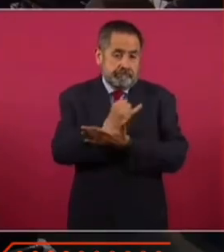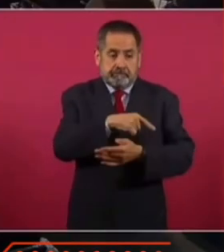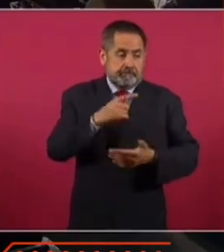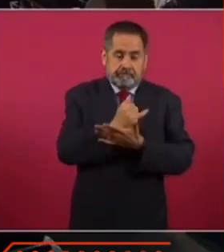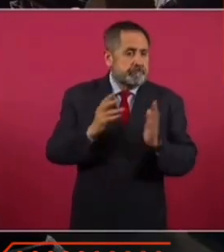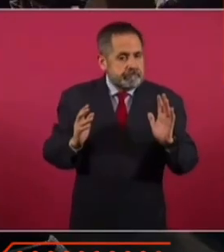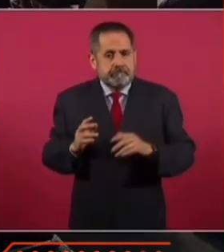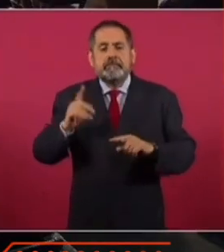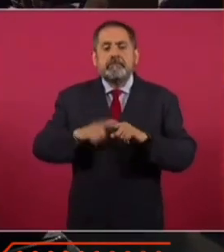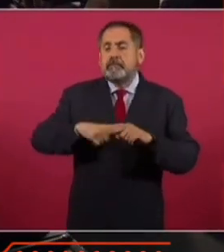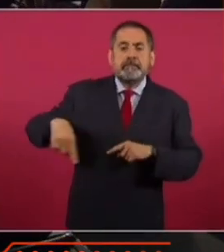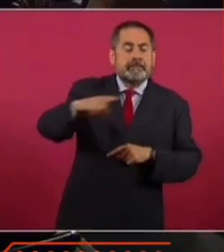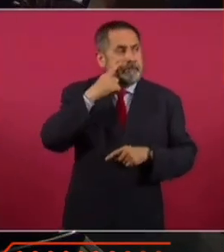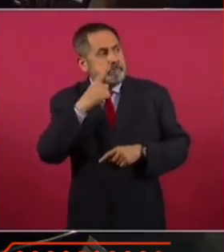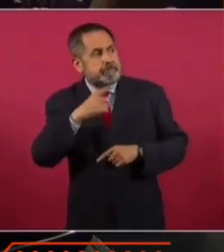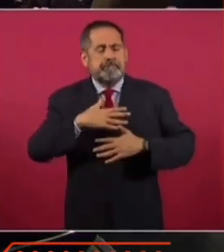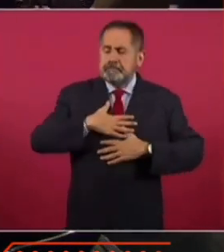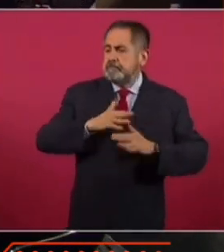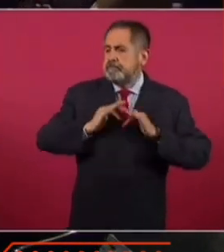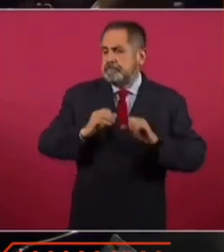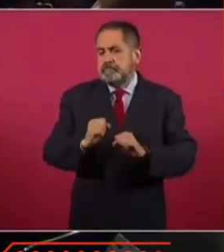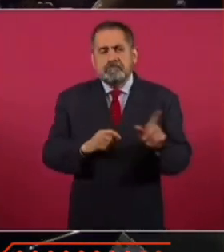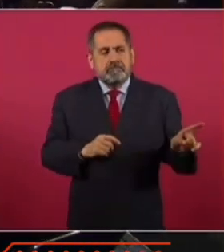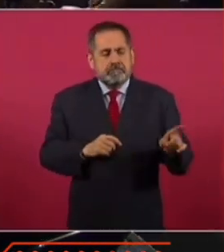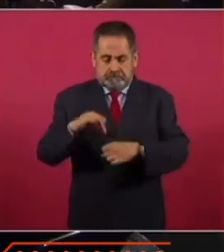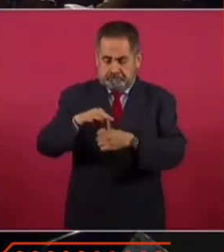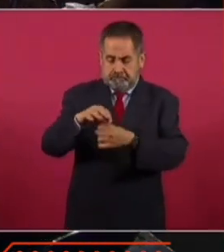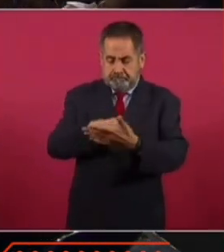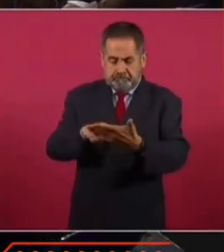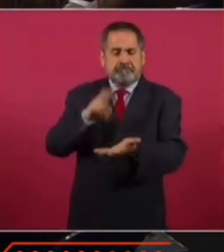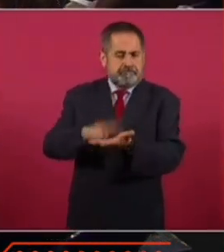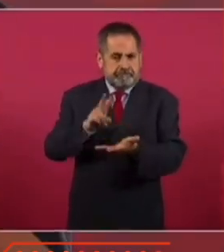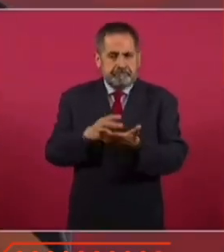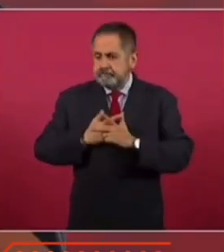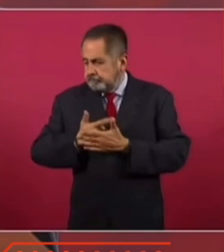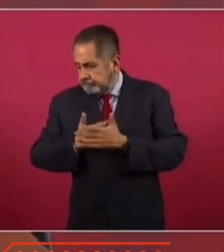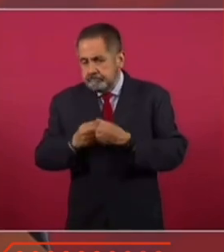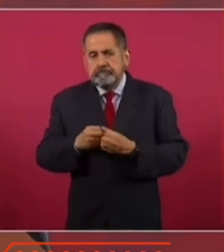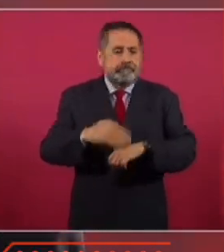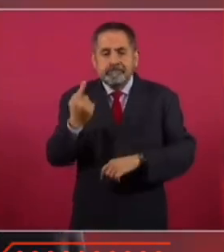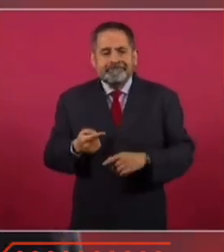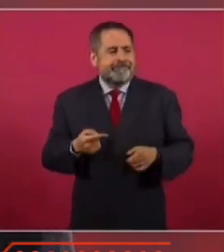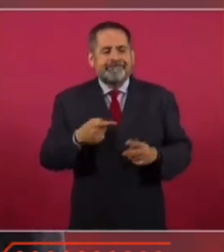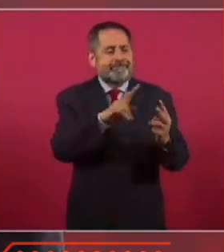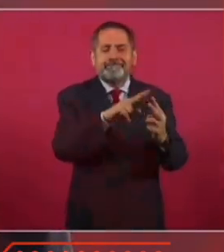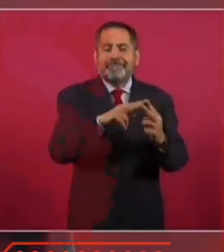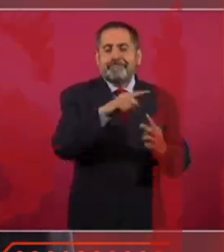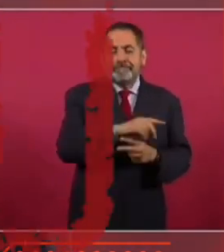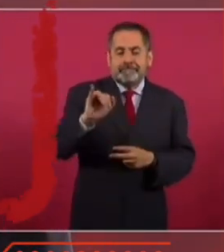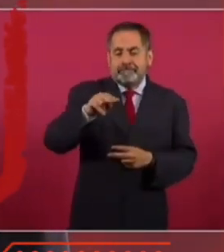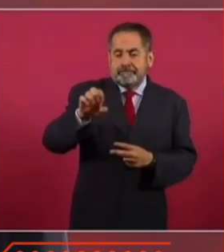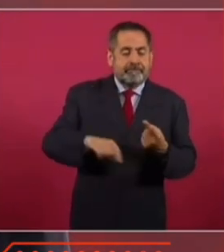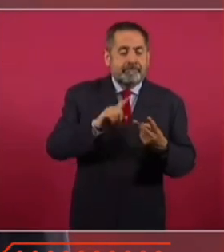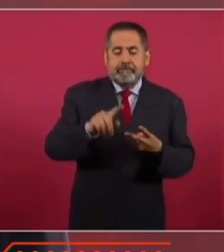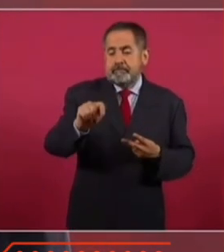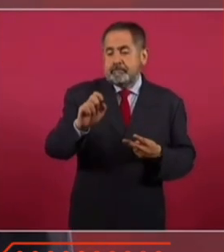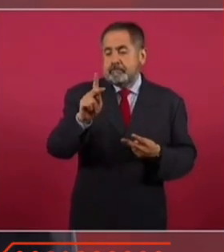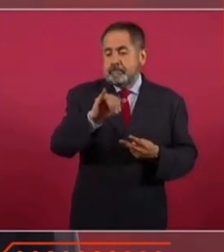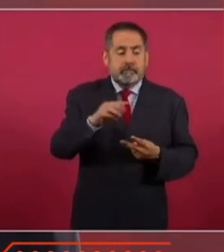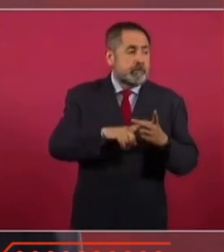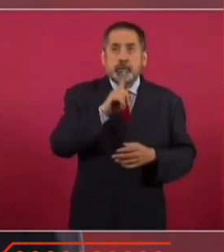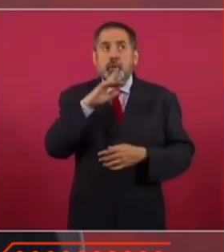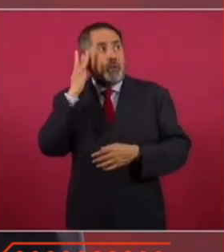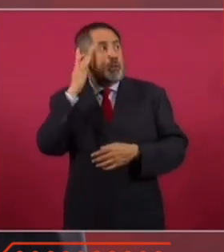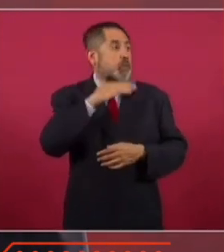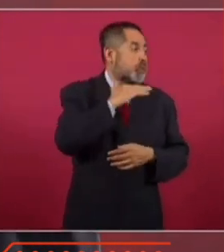que nos dé garantías a todos de que se va a respetar el voto, de que ya no va a haber fraudes electorales. Los organismos electorales se hacen de la vista